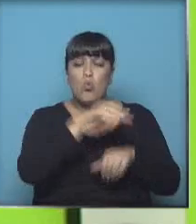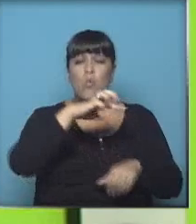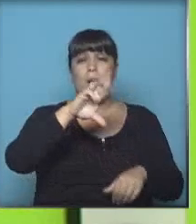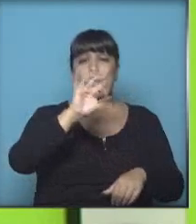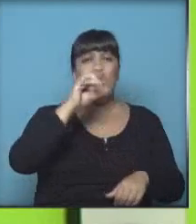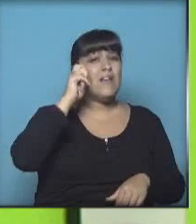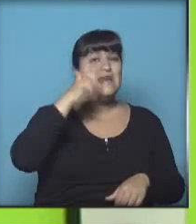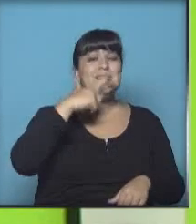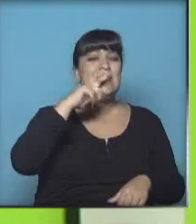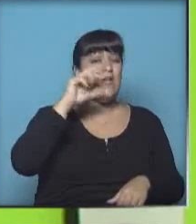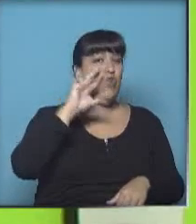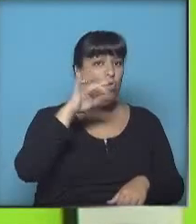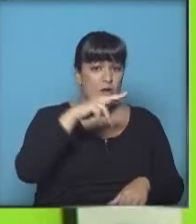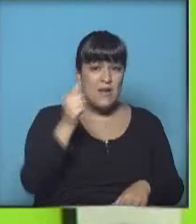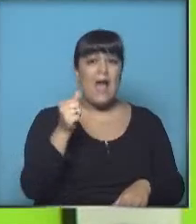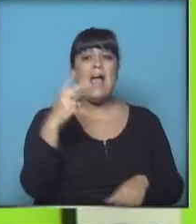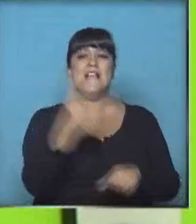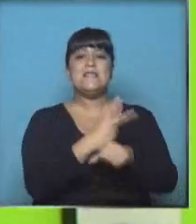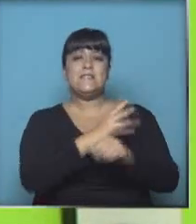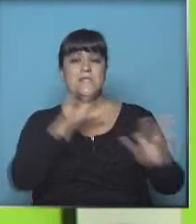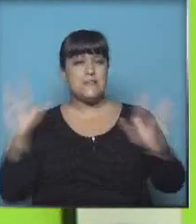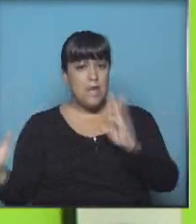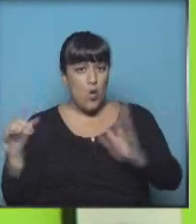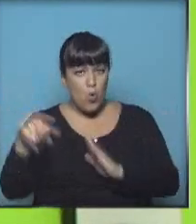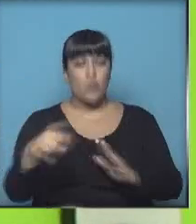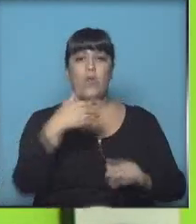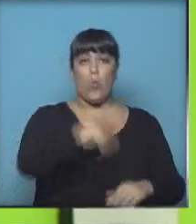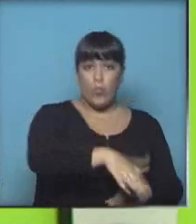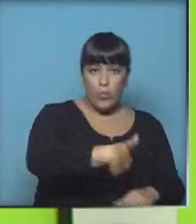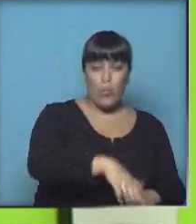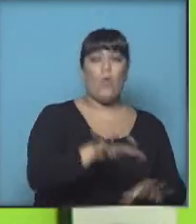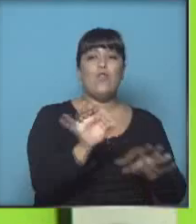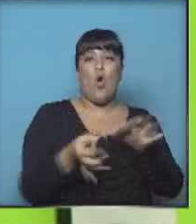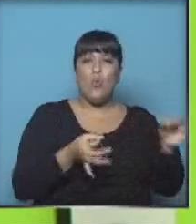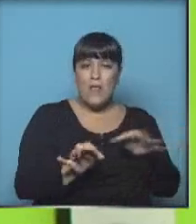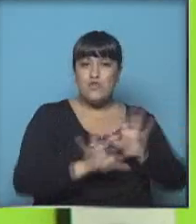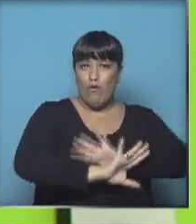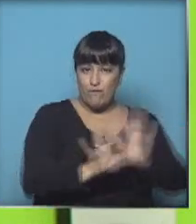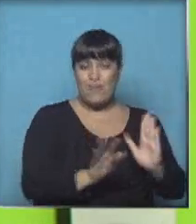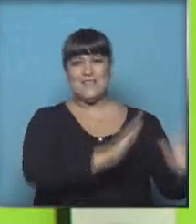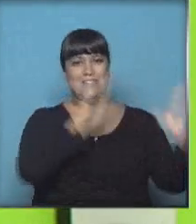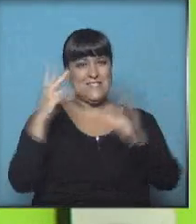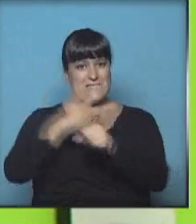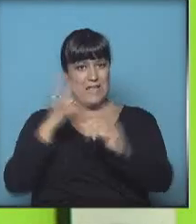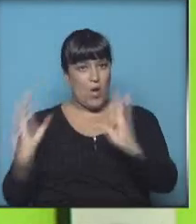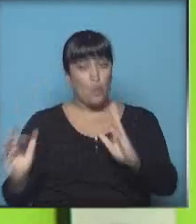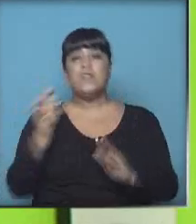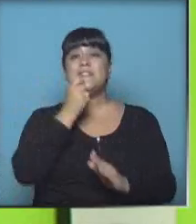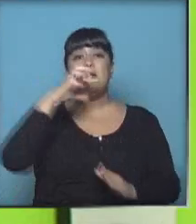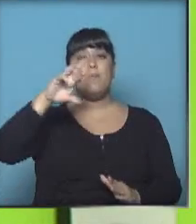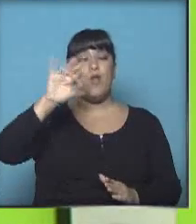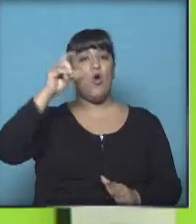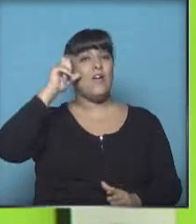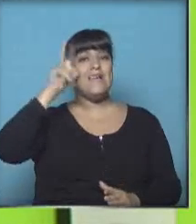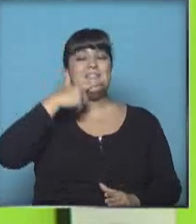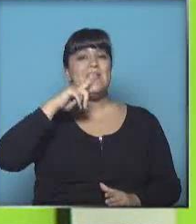la hormona que tiene lugar en la segunda fase del ciclo menstrual, después de que se produce la ovulación. Entonces, si tenemos una progesterona baja, muy probablemente estemos